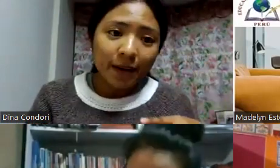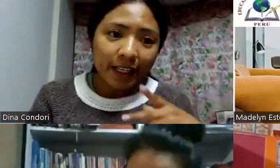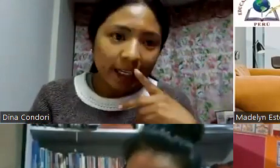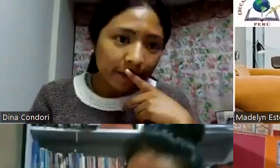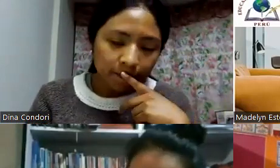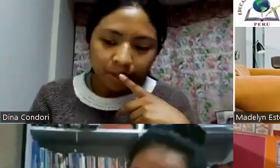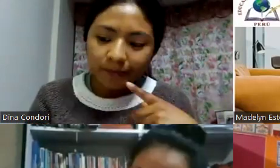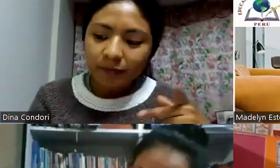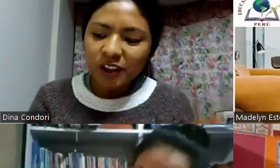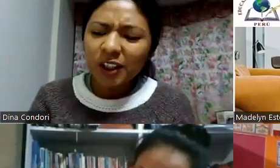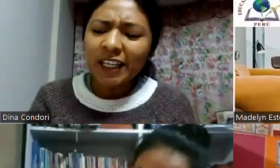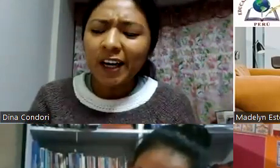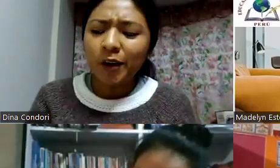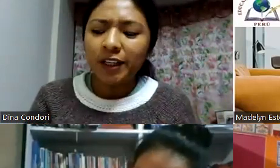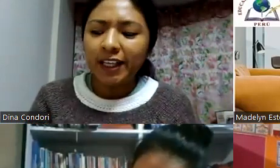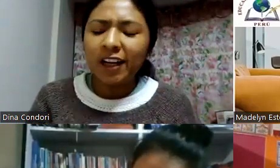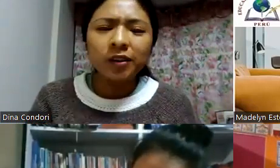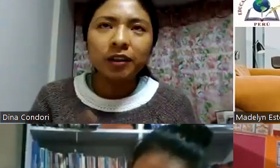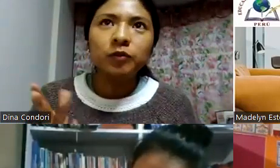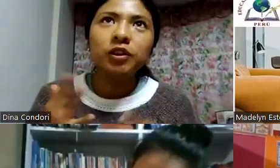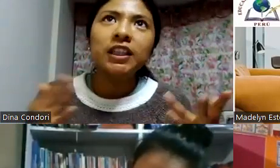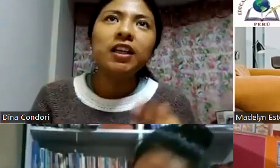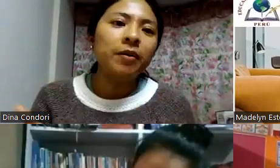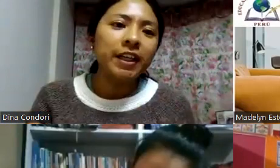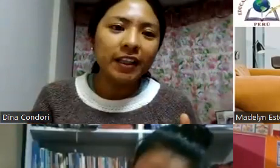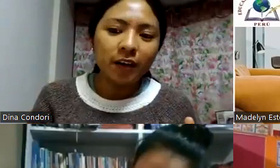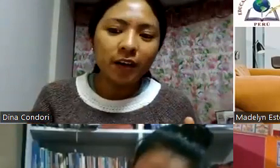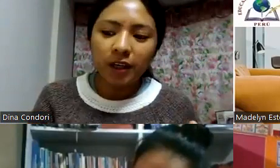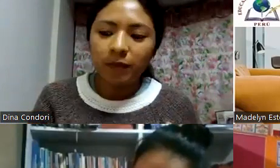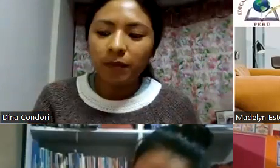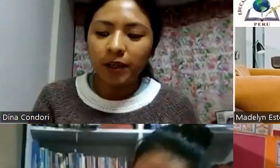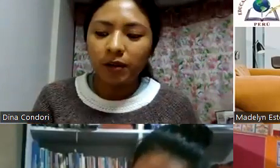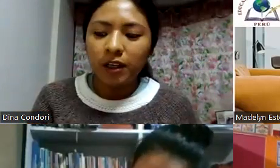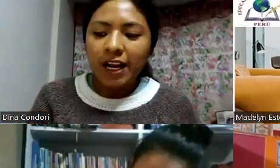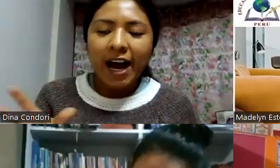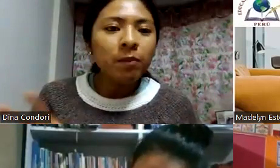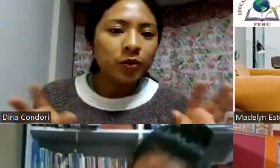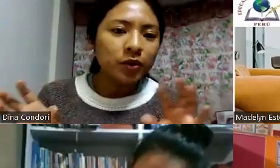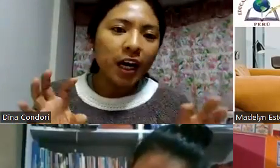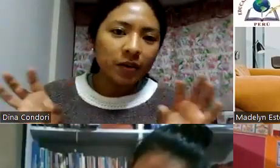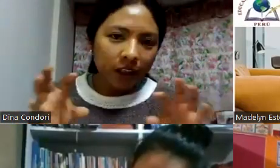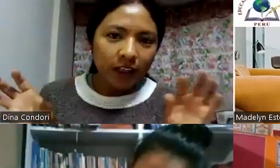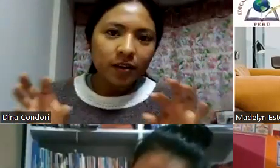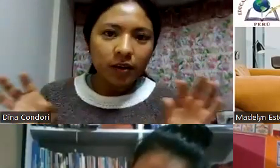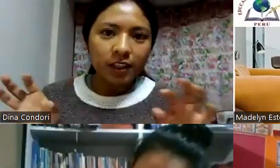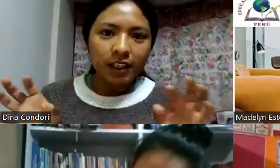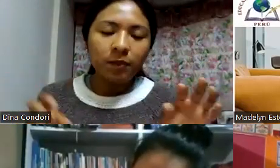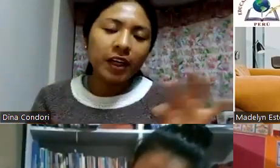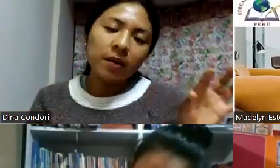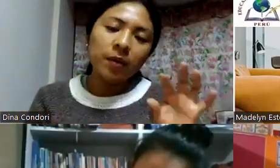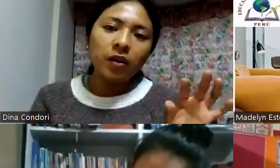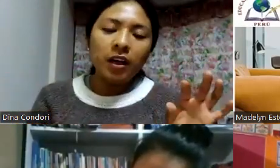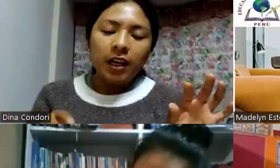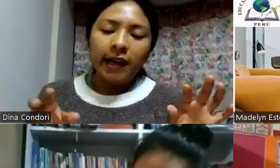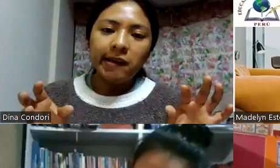del debate, yo quería comentar algo, no sé si lo habré entendido bien, ¿no?, pero ambos usaron ciertas cosas, ¿no?